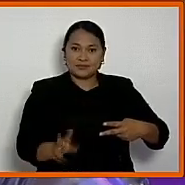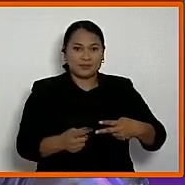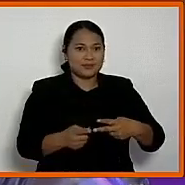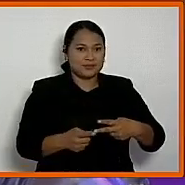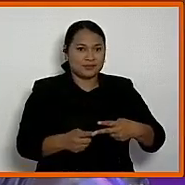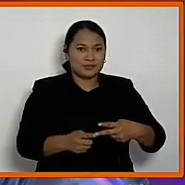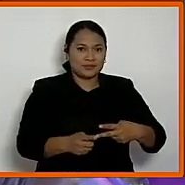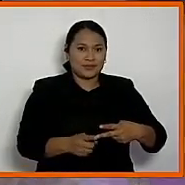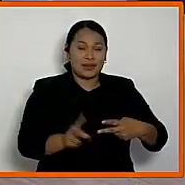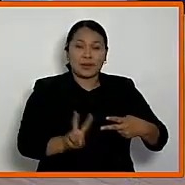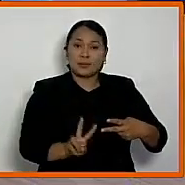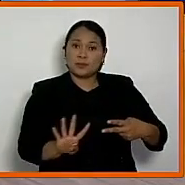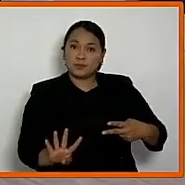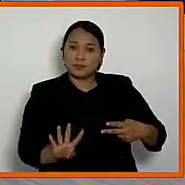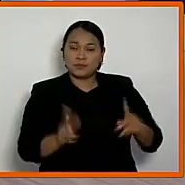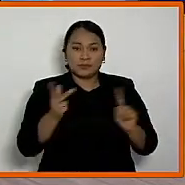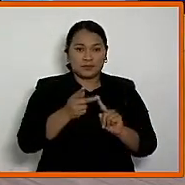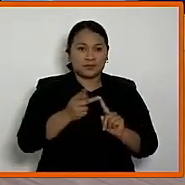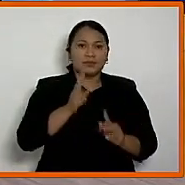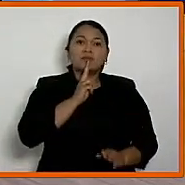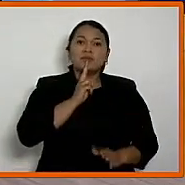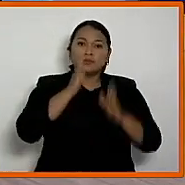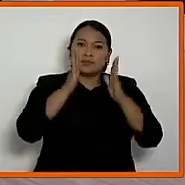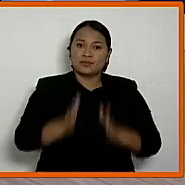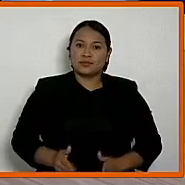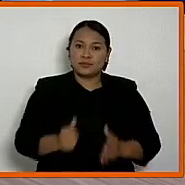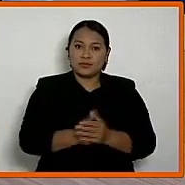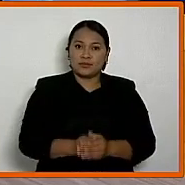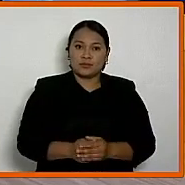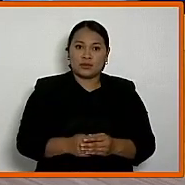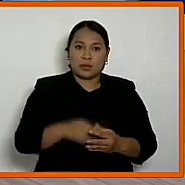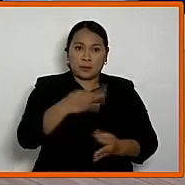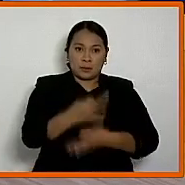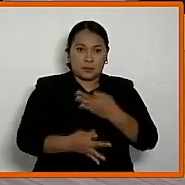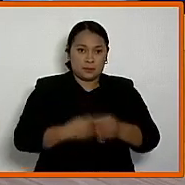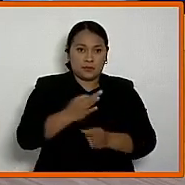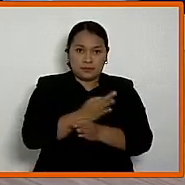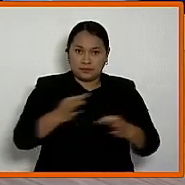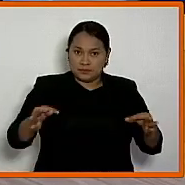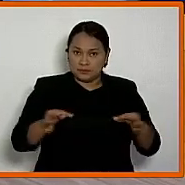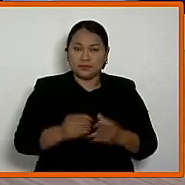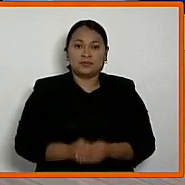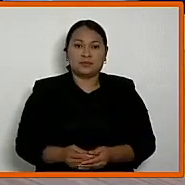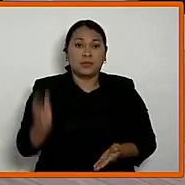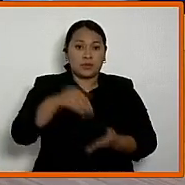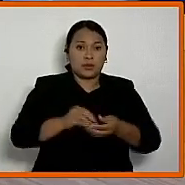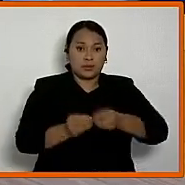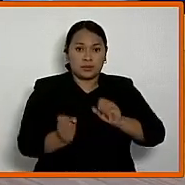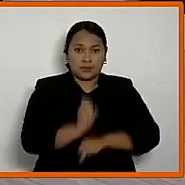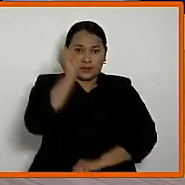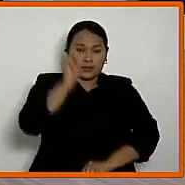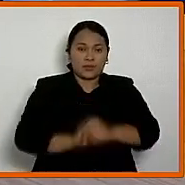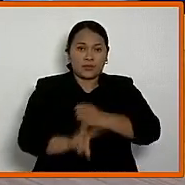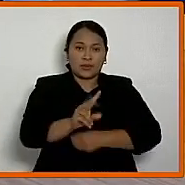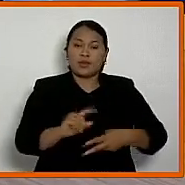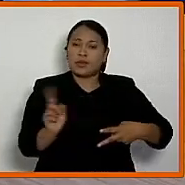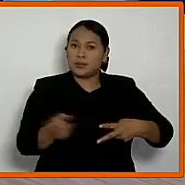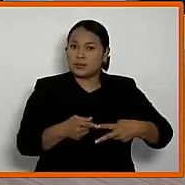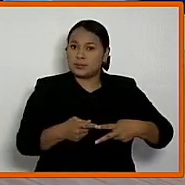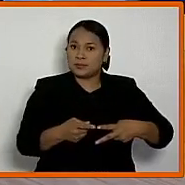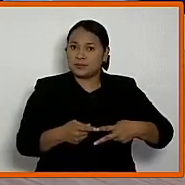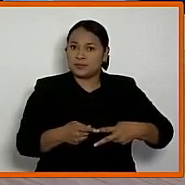número ganador es el 24 con su catrachada, tamal. Con gusto repito, los dos números favorecidos para premiados son posición